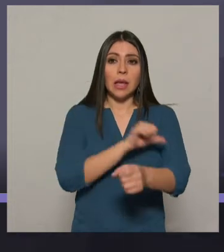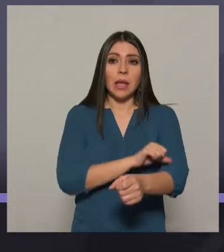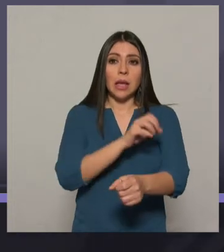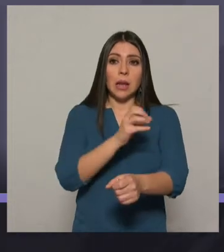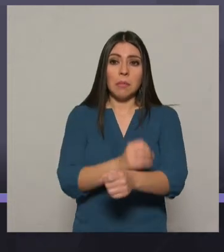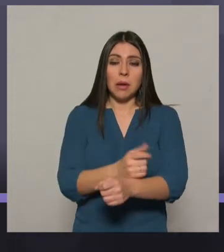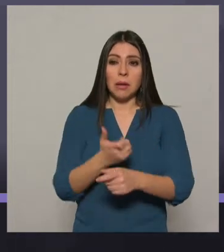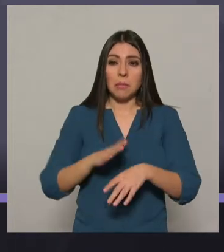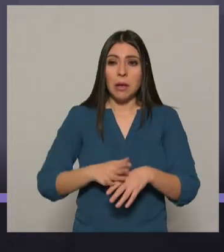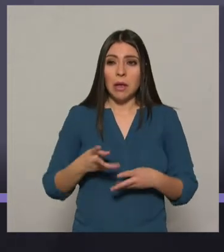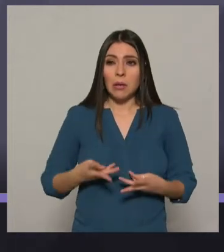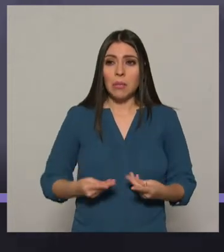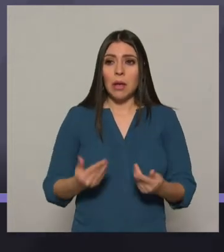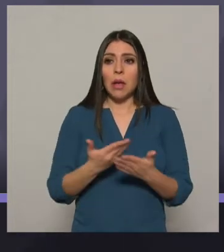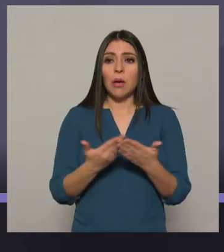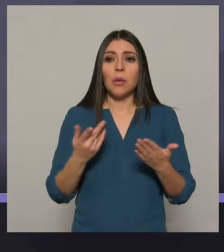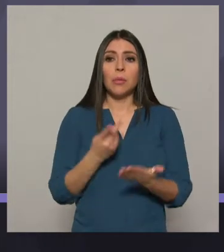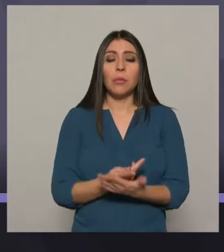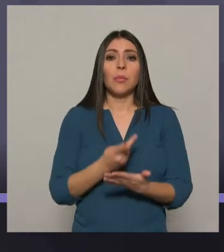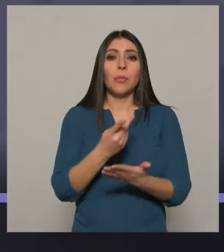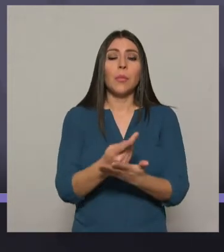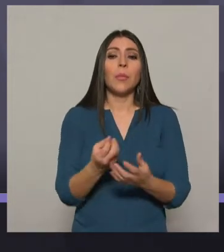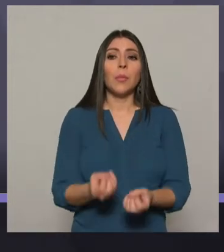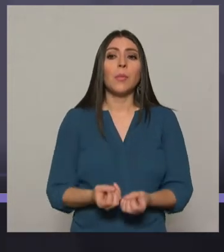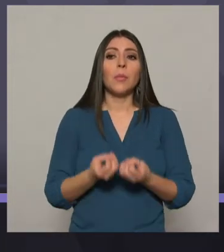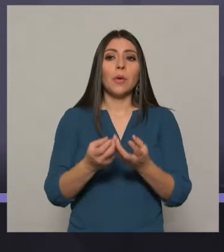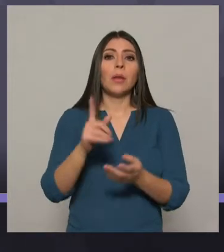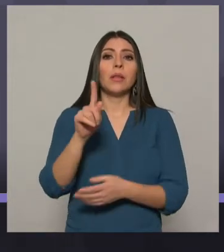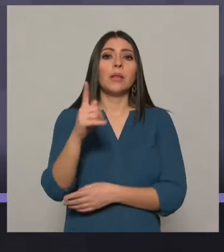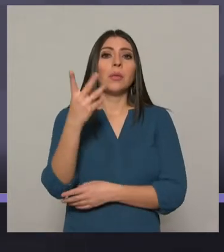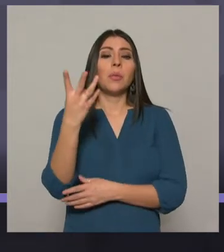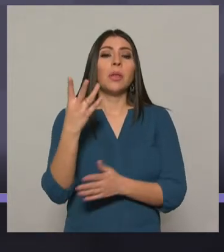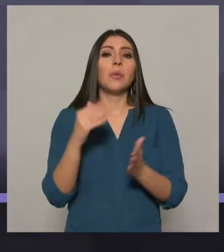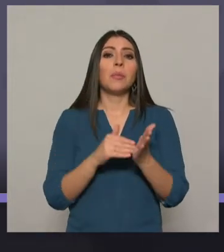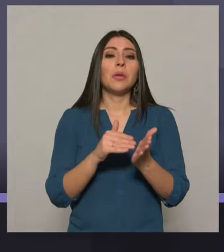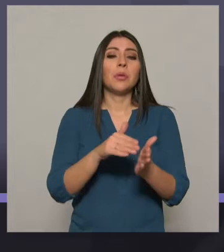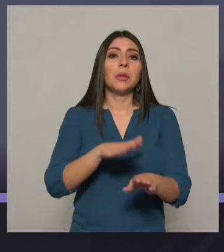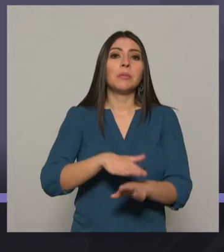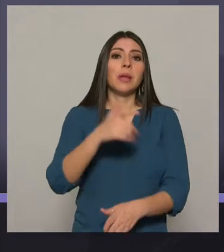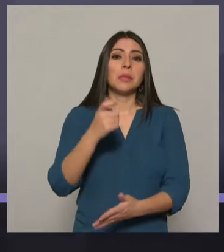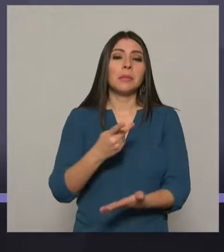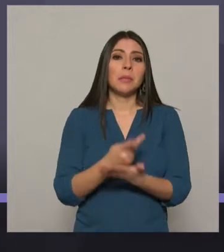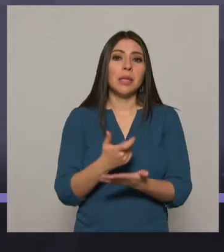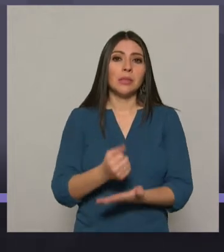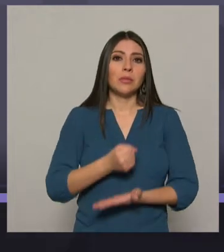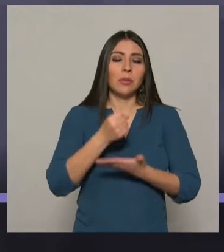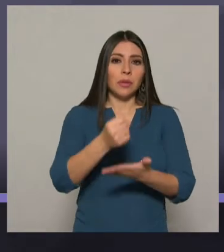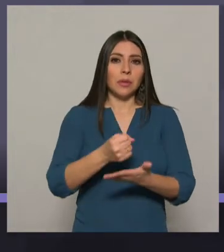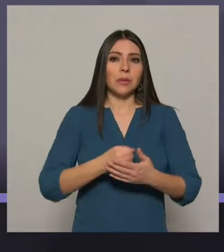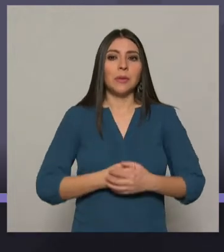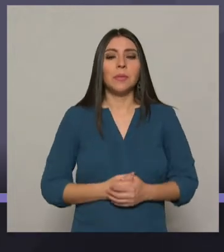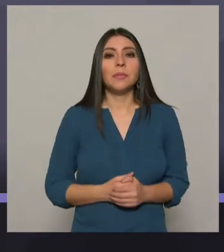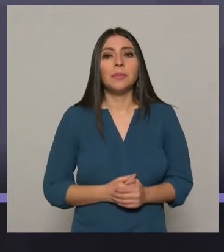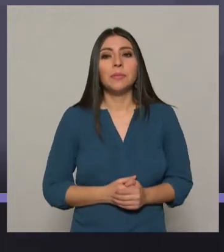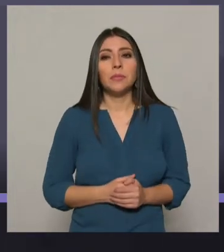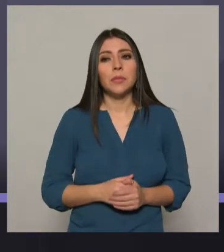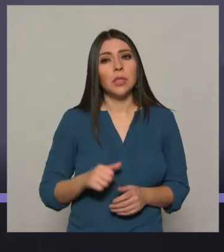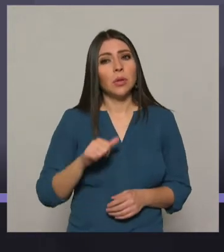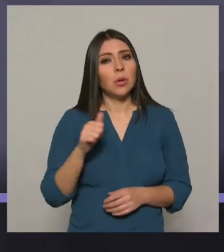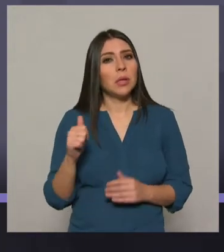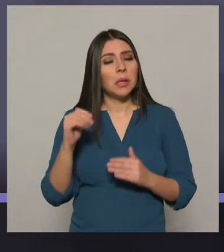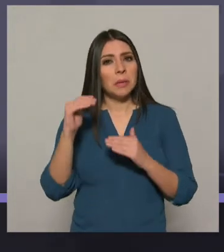74 millones más de pesos. Creo, la que cayó el mayor subejercicio y tuvo